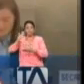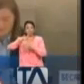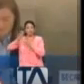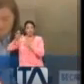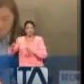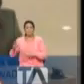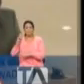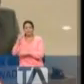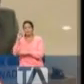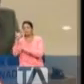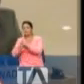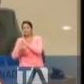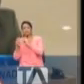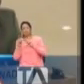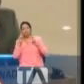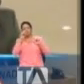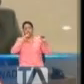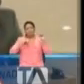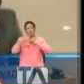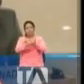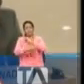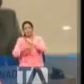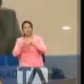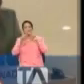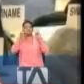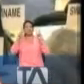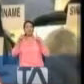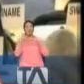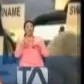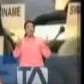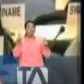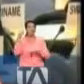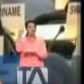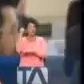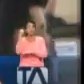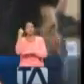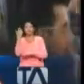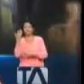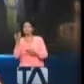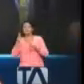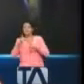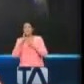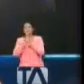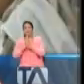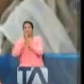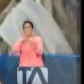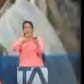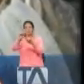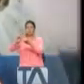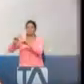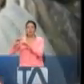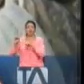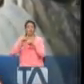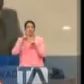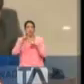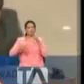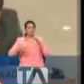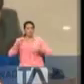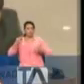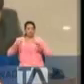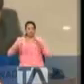países realizaron observaciones al país, especialmente en el ámbito de las libertades y también a manera de pedidos por la independencia para el sistema